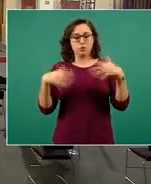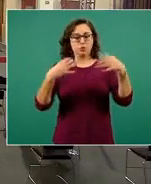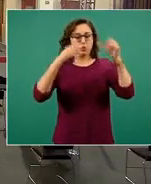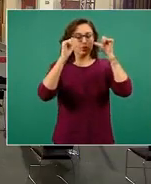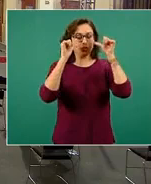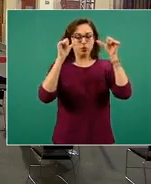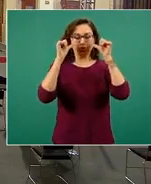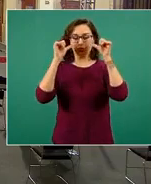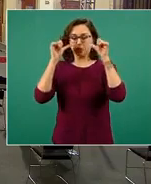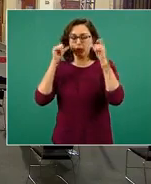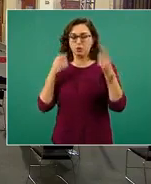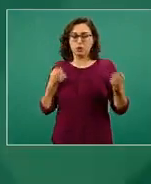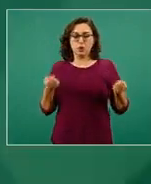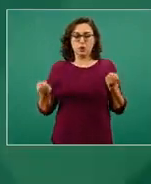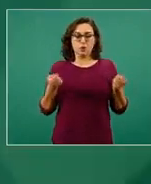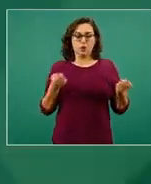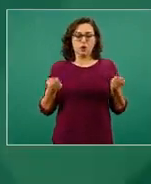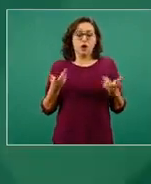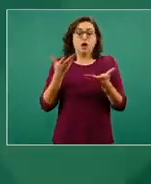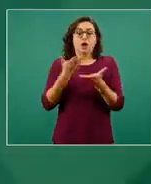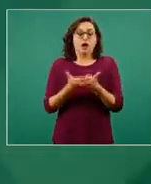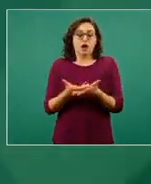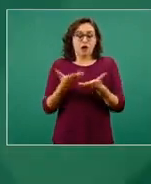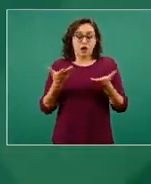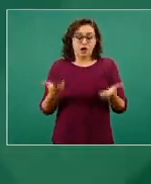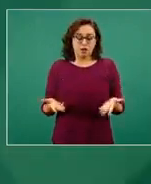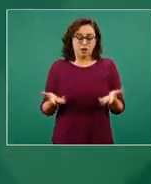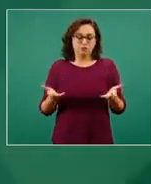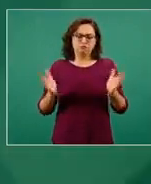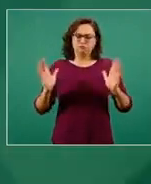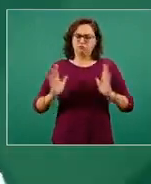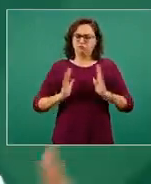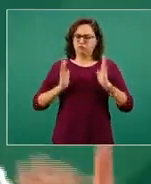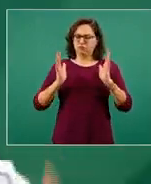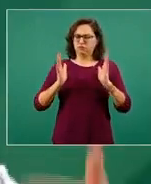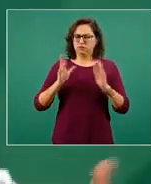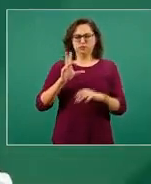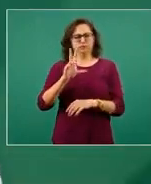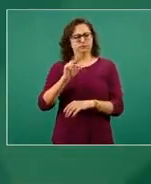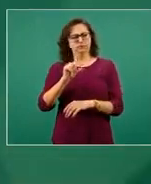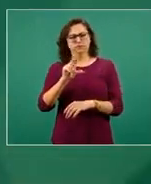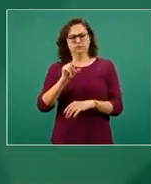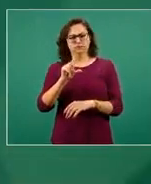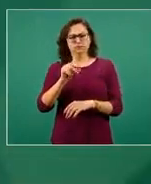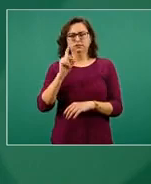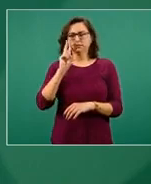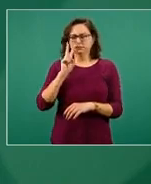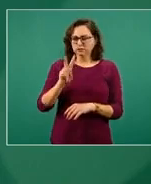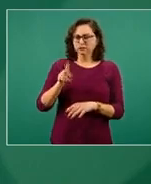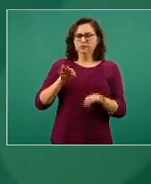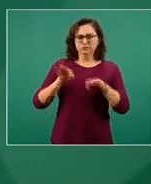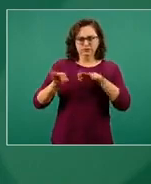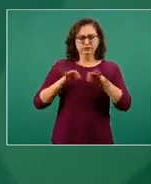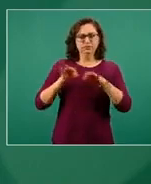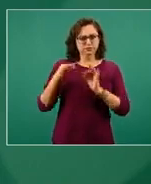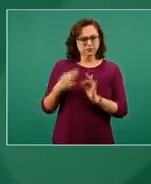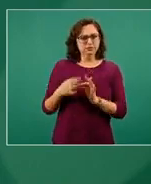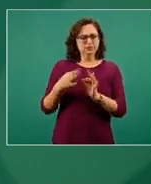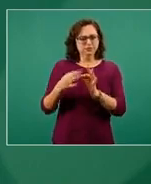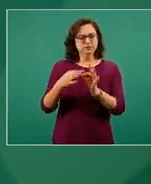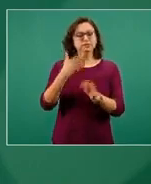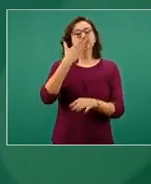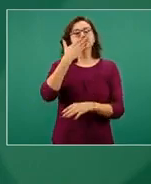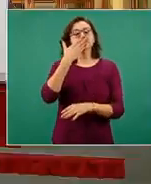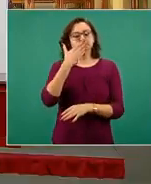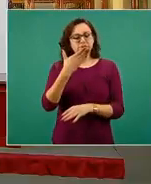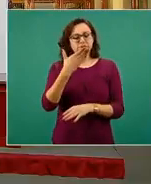es ahora, lo cual no es sorpresa alguna, al contrario, es prueba de un trabajo muy congruente y muy consistente en la